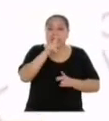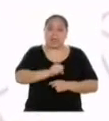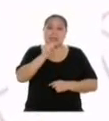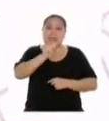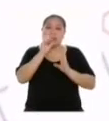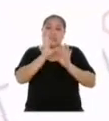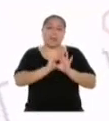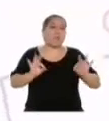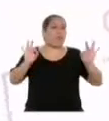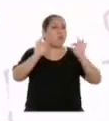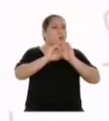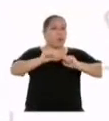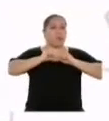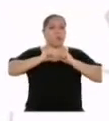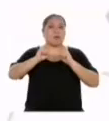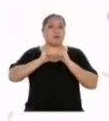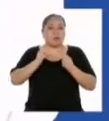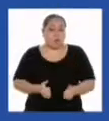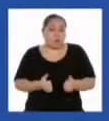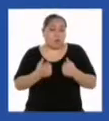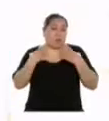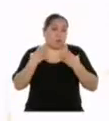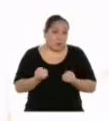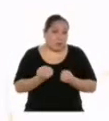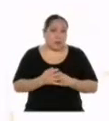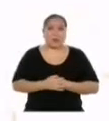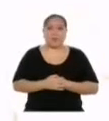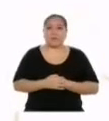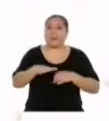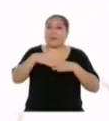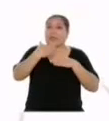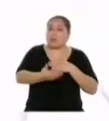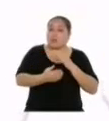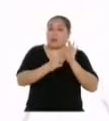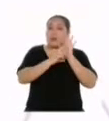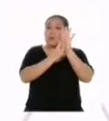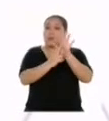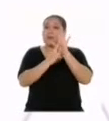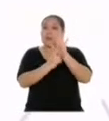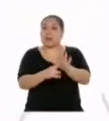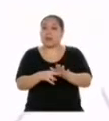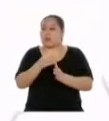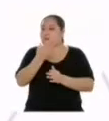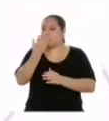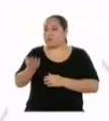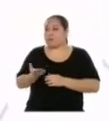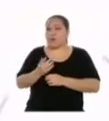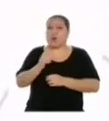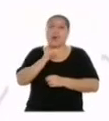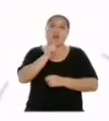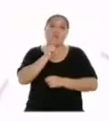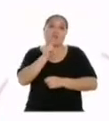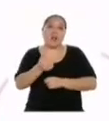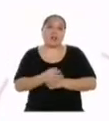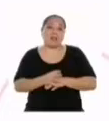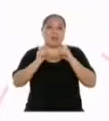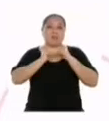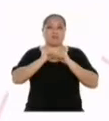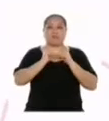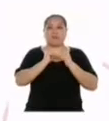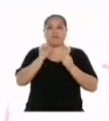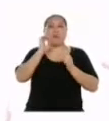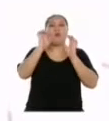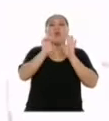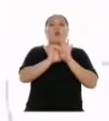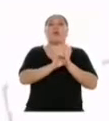la importancia del ejercicio en una vida saludable. Luego se ha representado la presencia o ausencia de ejercicio